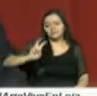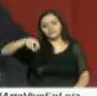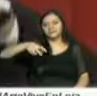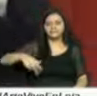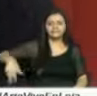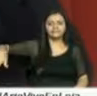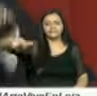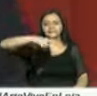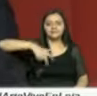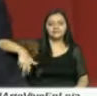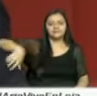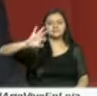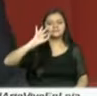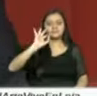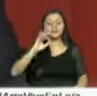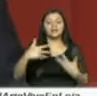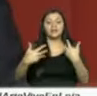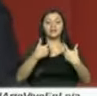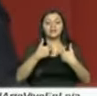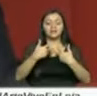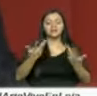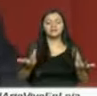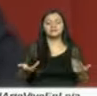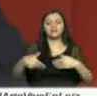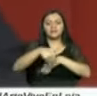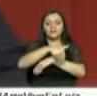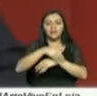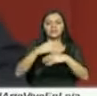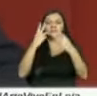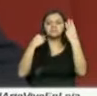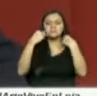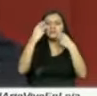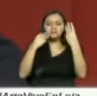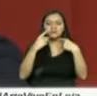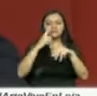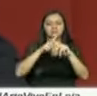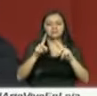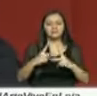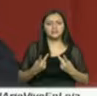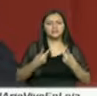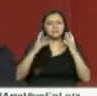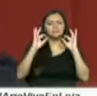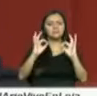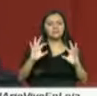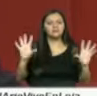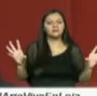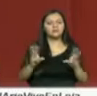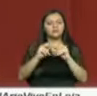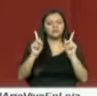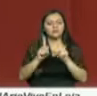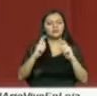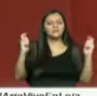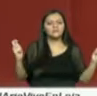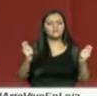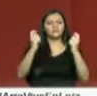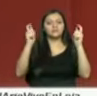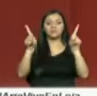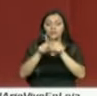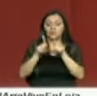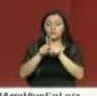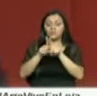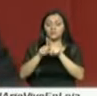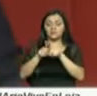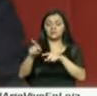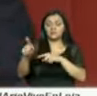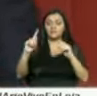¿no? Artistas callejeros, mimos, etcétera. Realmente se vive un ambiente de fiesta, como decía nuestro ministro Raúl